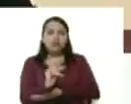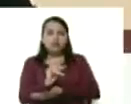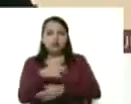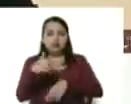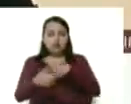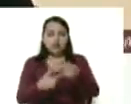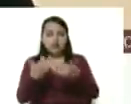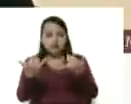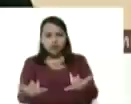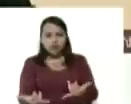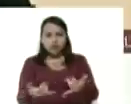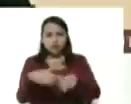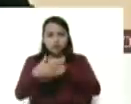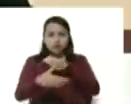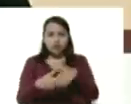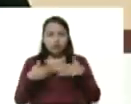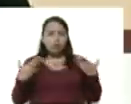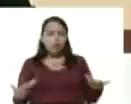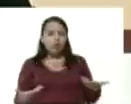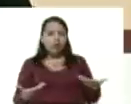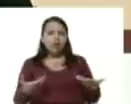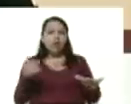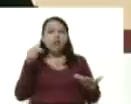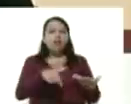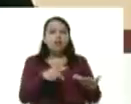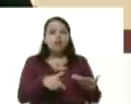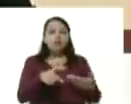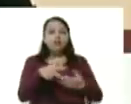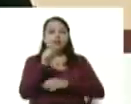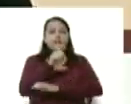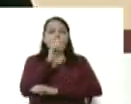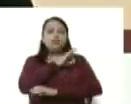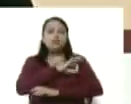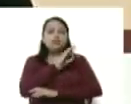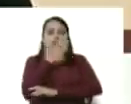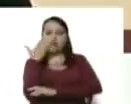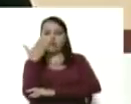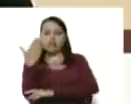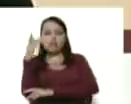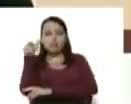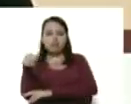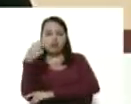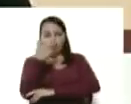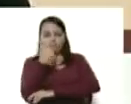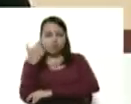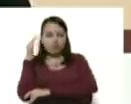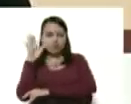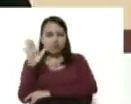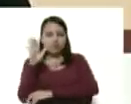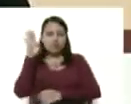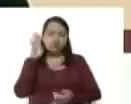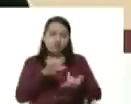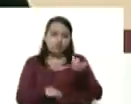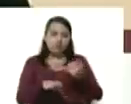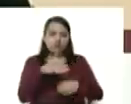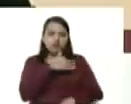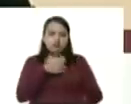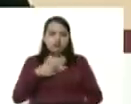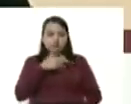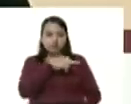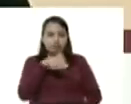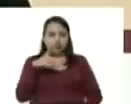este momento y cuál es el reto que tenemos como sociedad de cara a este compromiso. Finalmente, nosotros